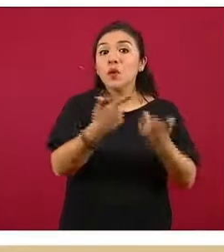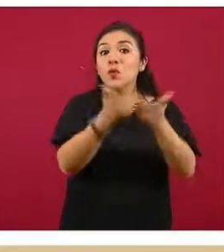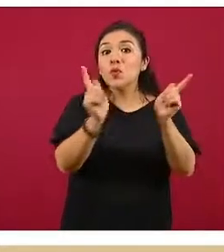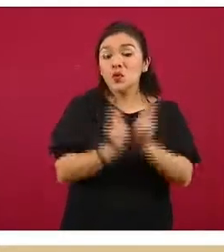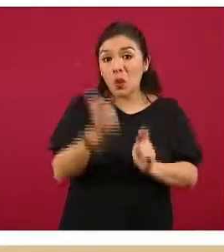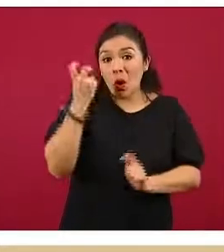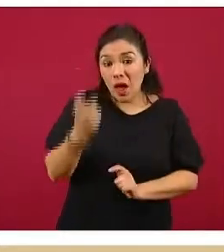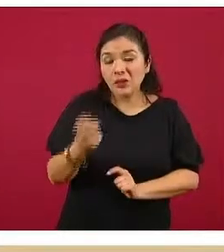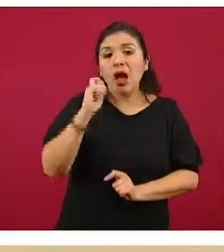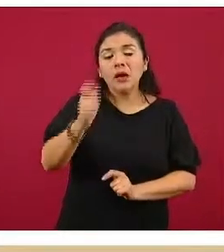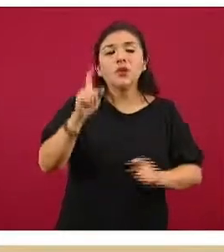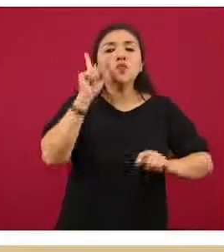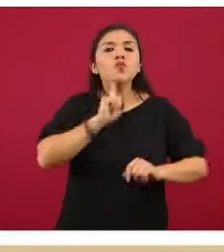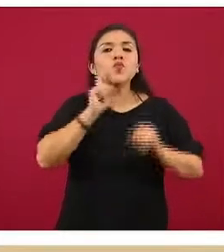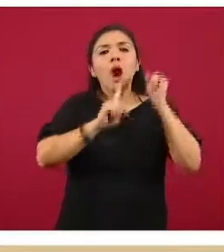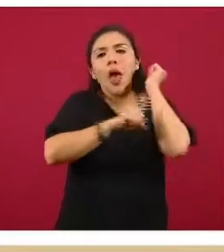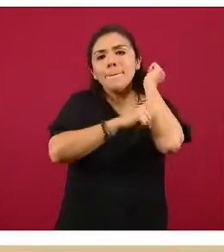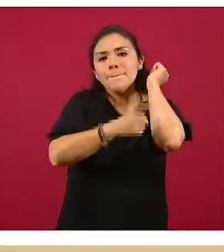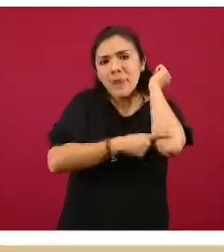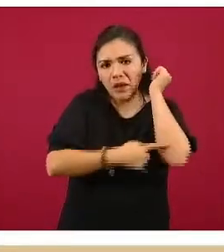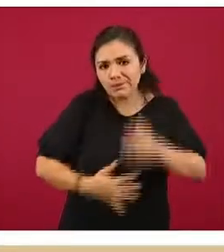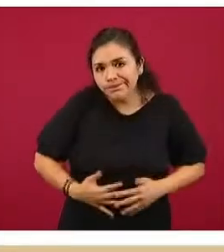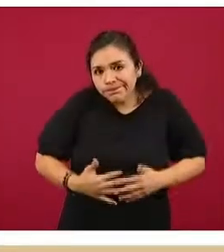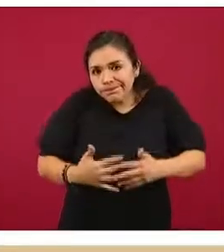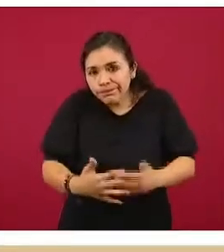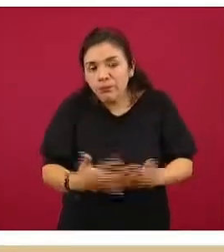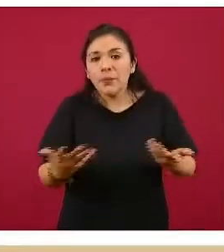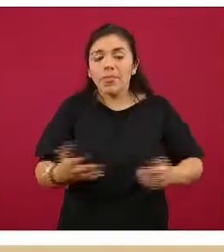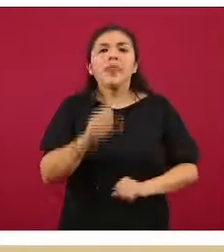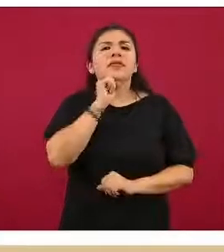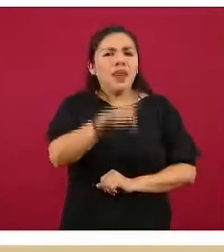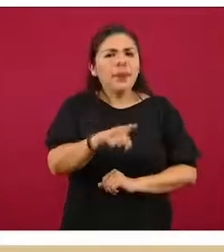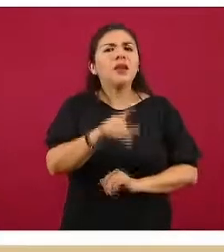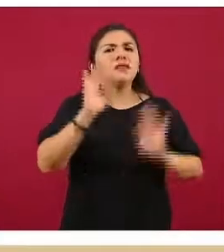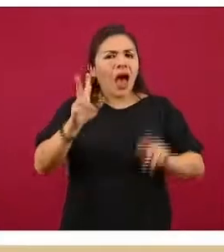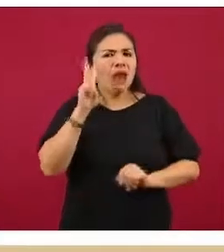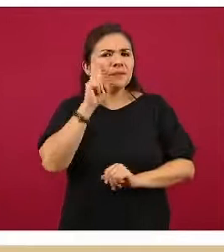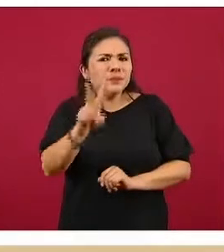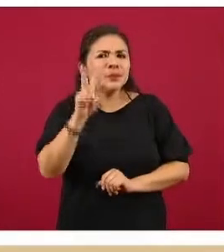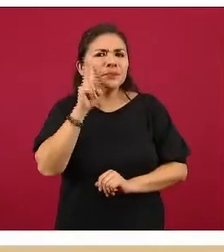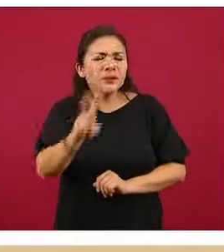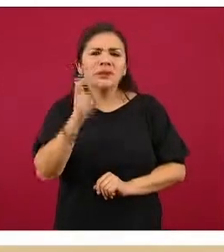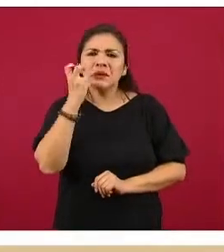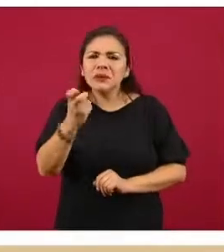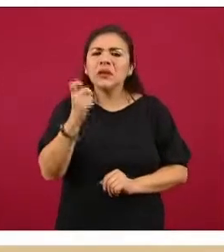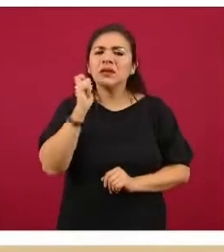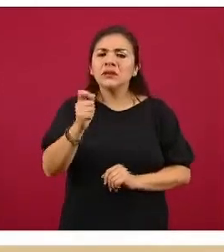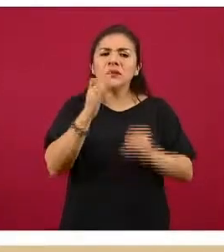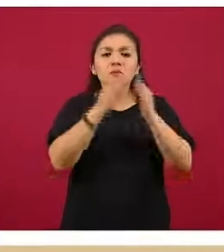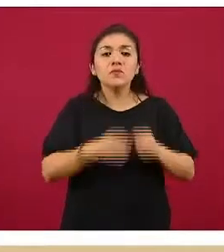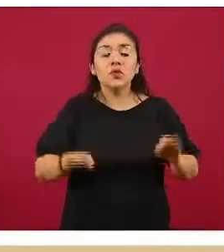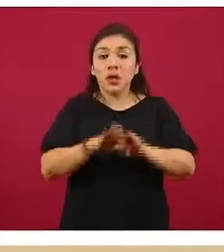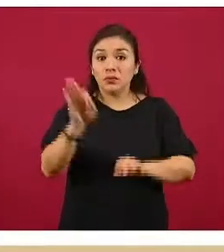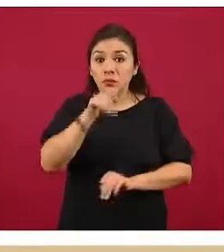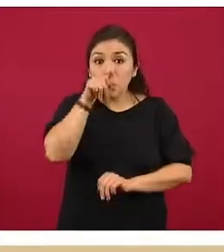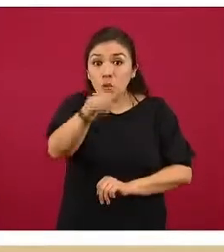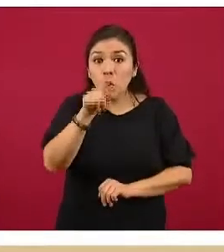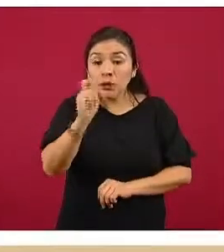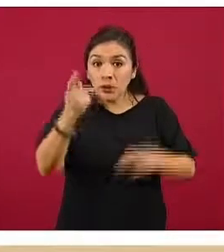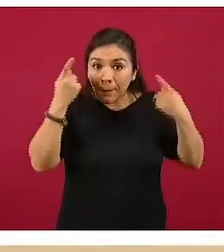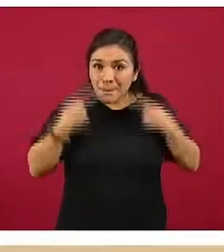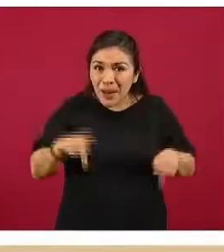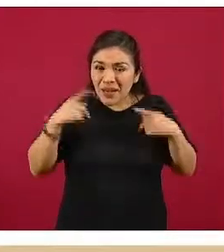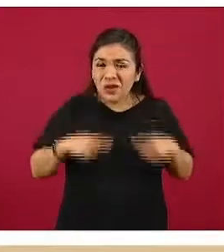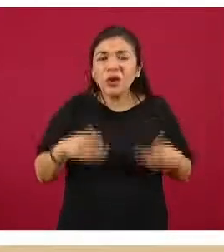grupos a las mujeres embarazadas y también hemos estado revisando y enfatizando que si yo soy una persona